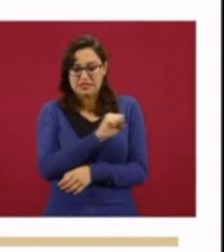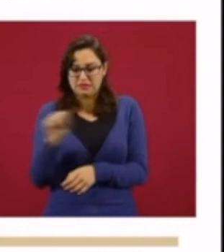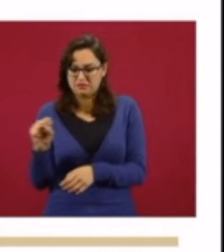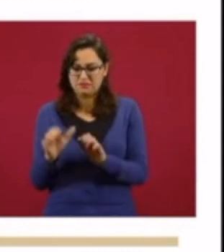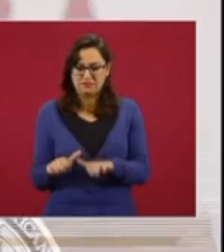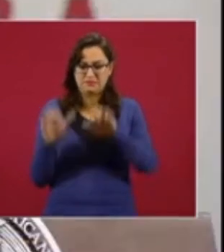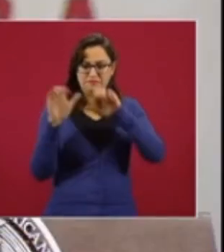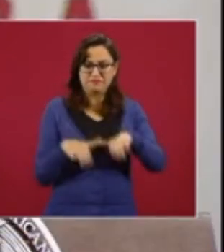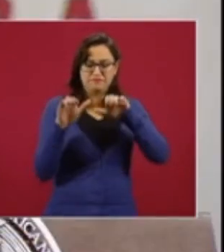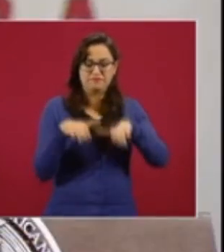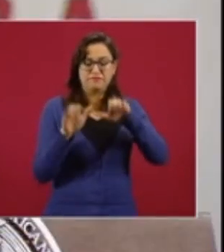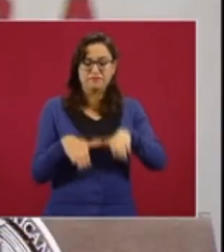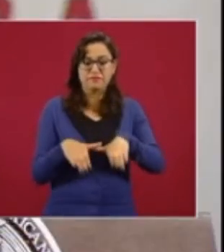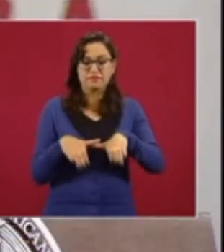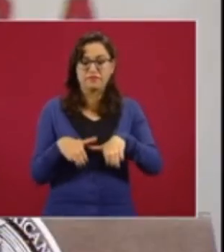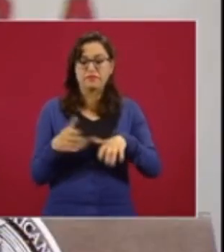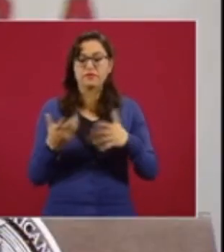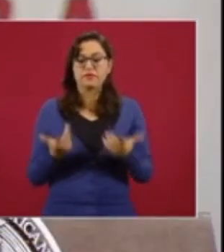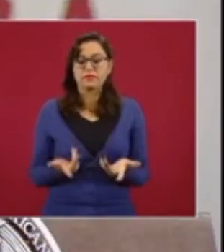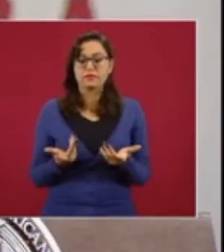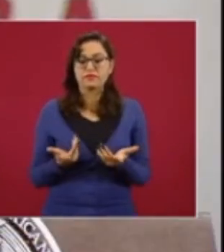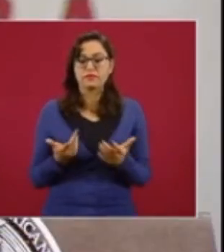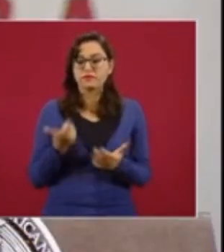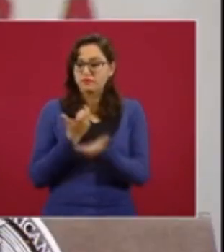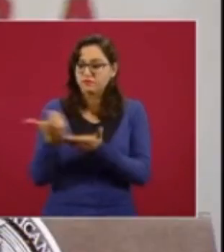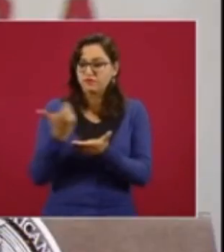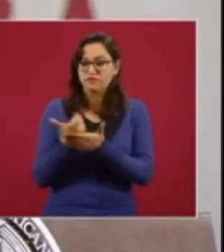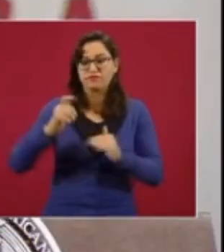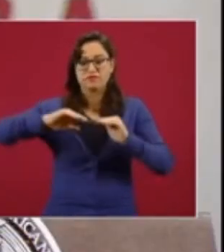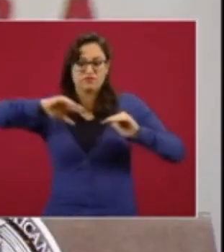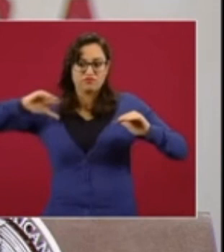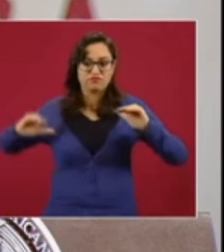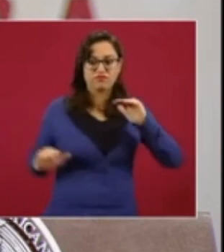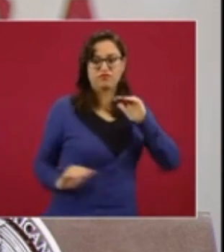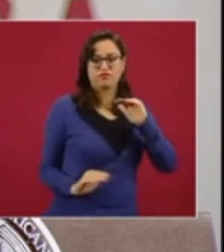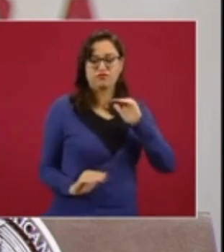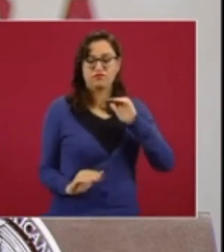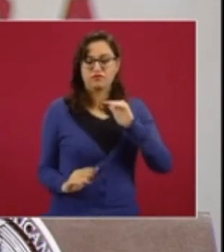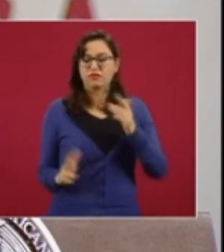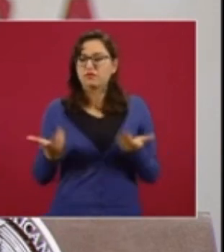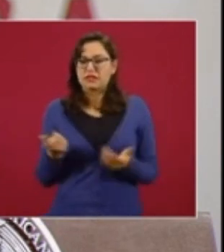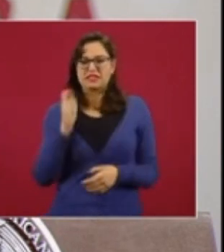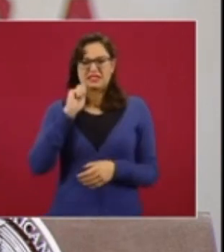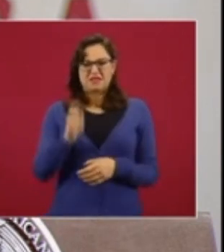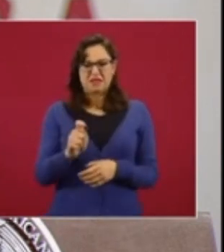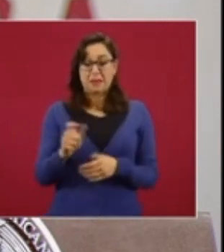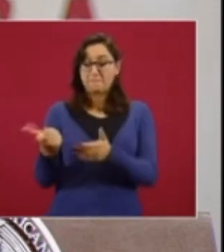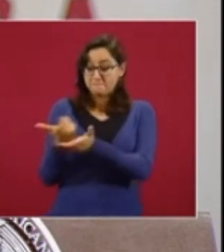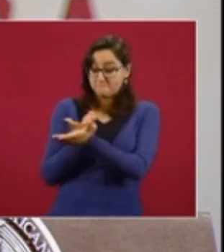inscriben a los trabajadores por debajo de sus salarios reales esto tiene una